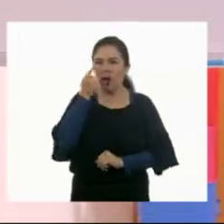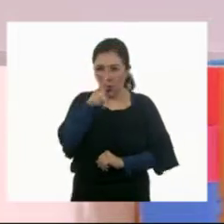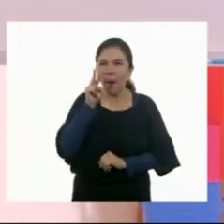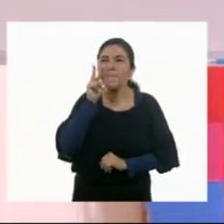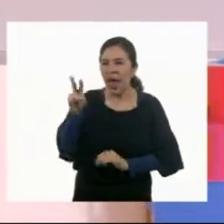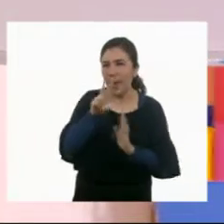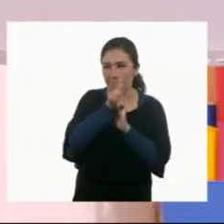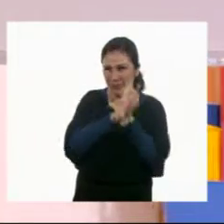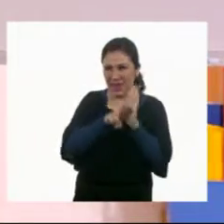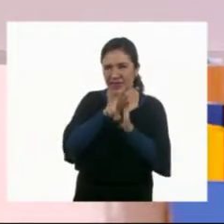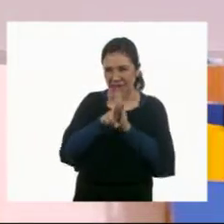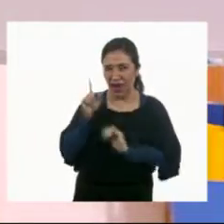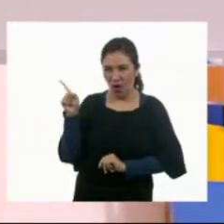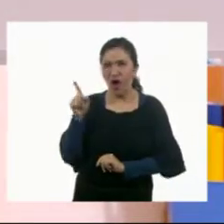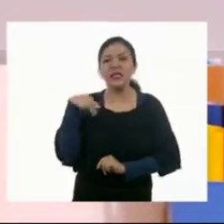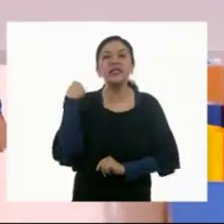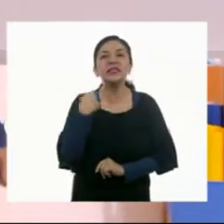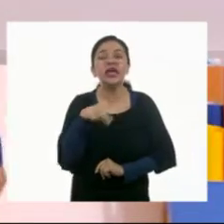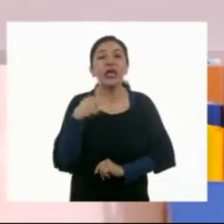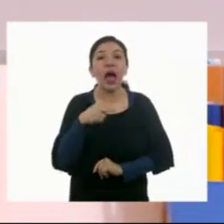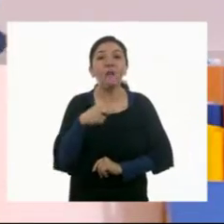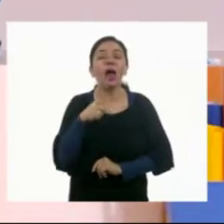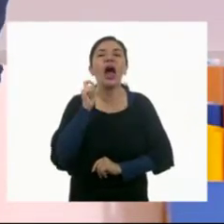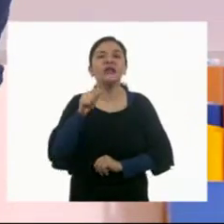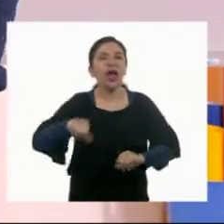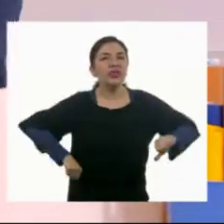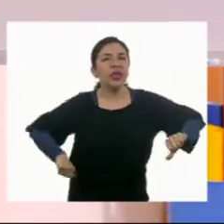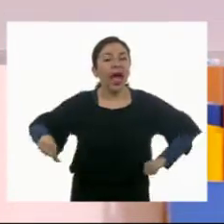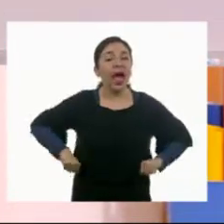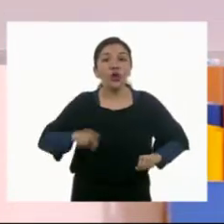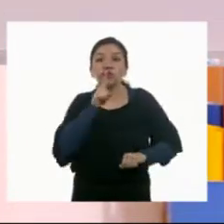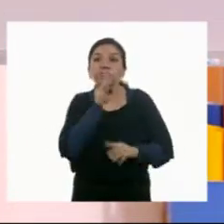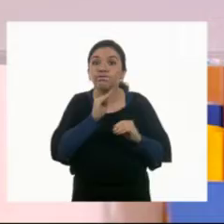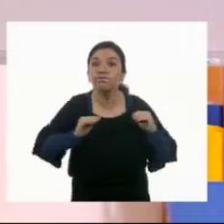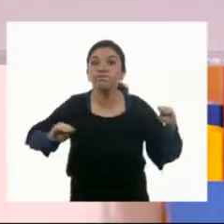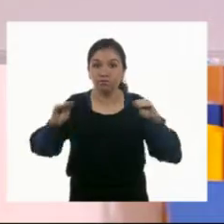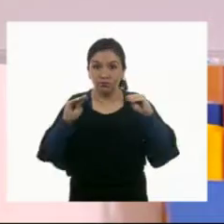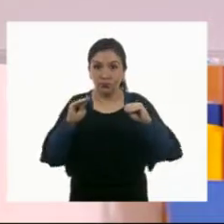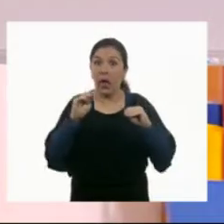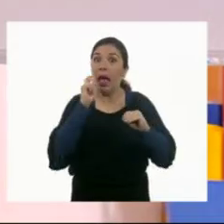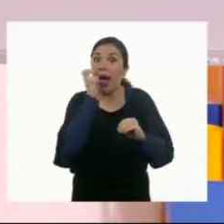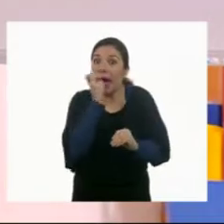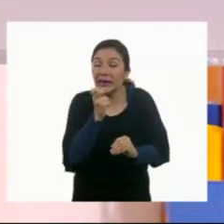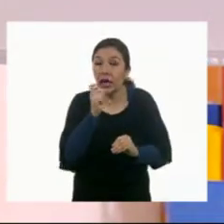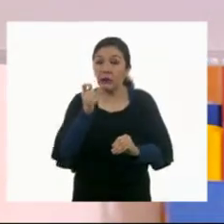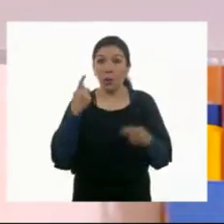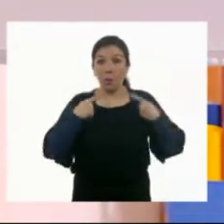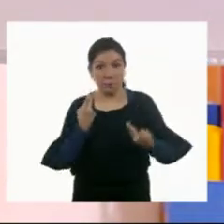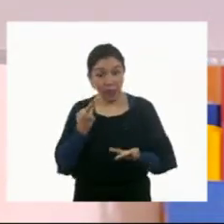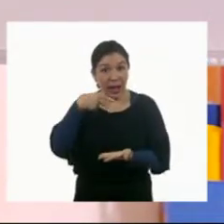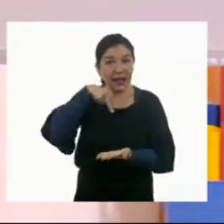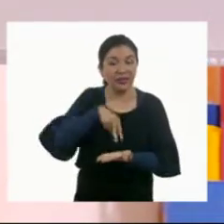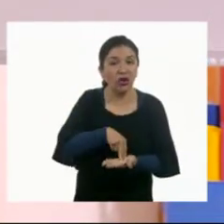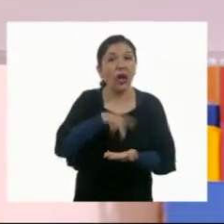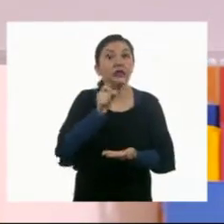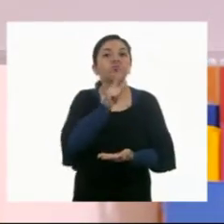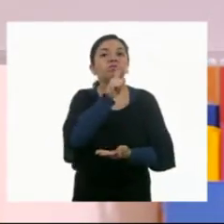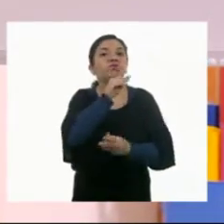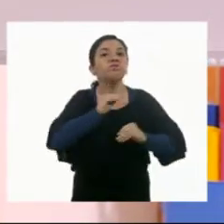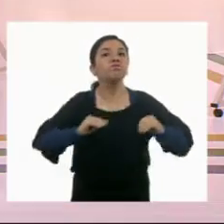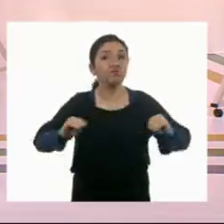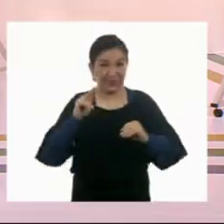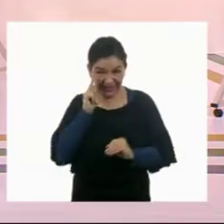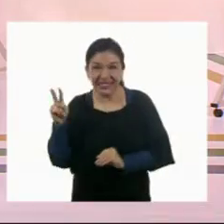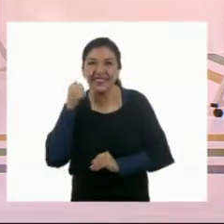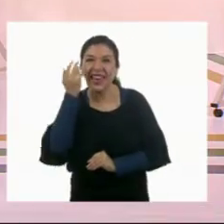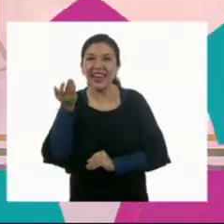viéramos un video que se llama La Comedia Silenciosa, en donde justamente el personaje protagónico es el silencio.